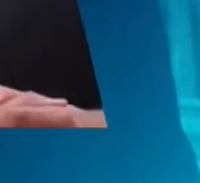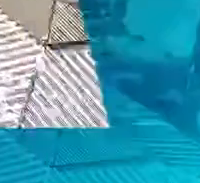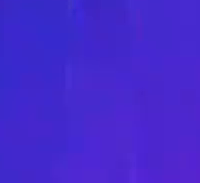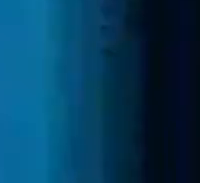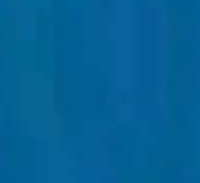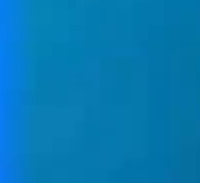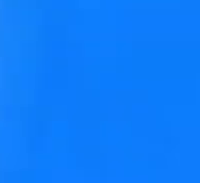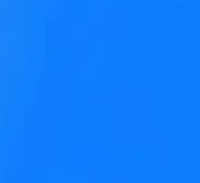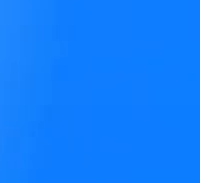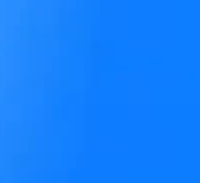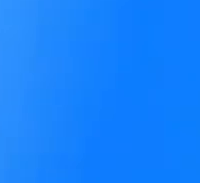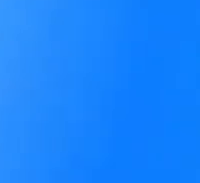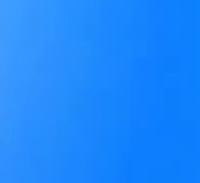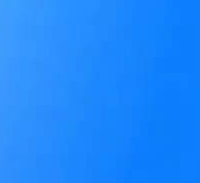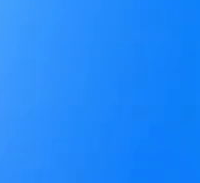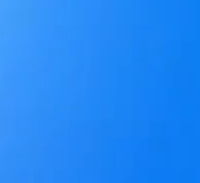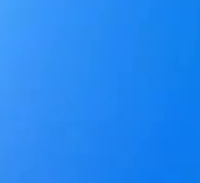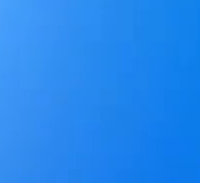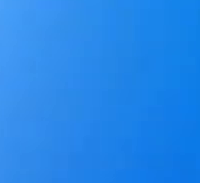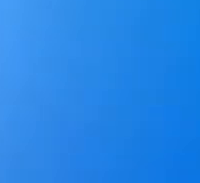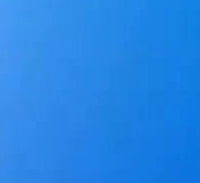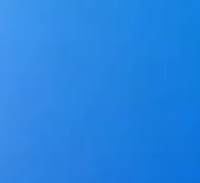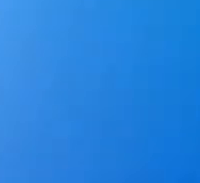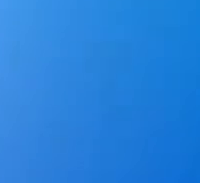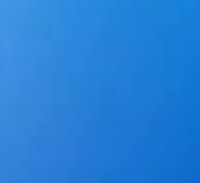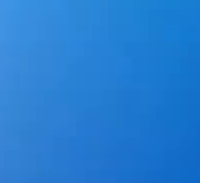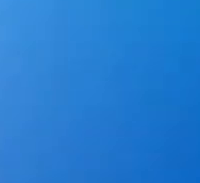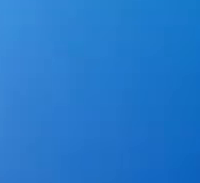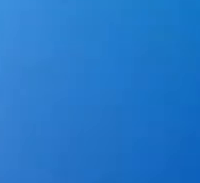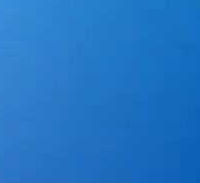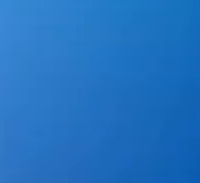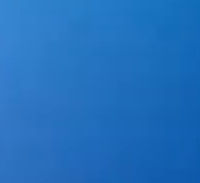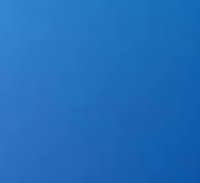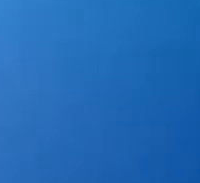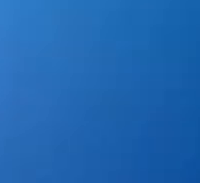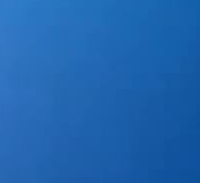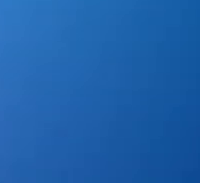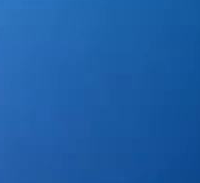Canal 9, el canal del Congreso de la República.